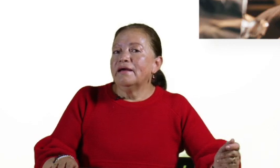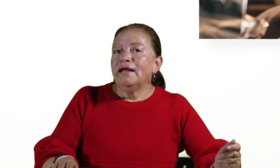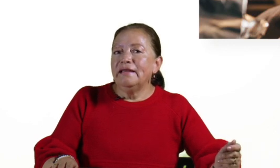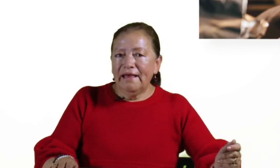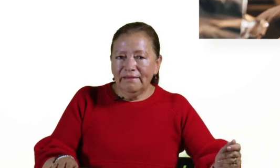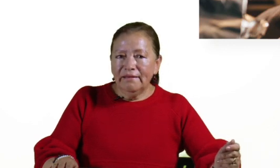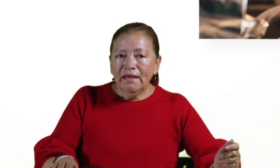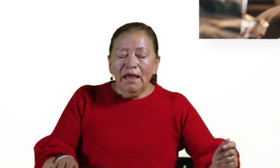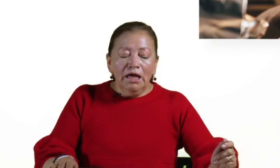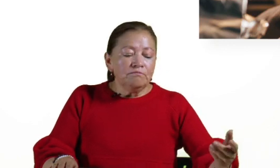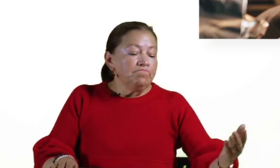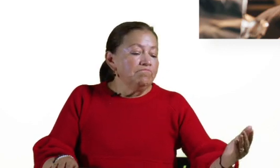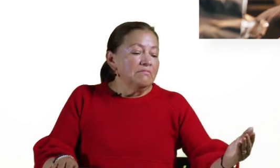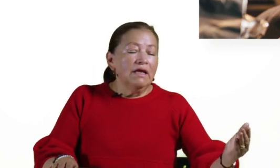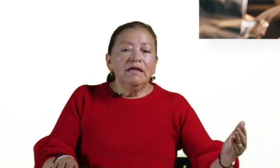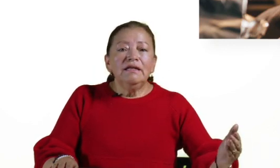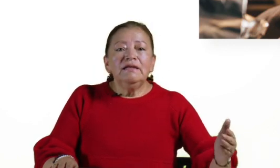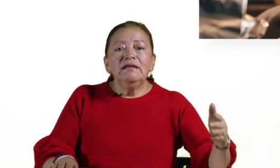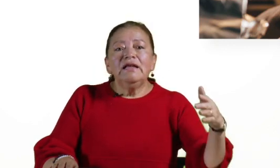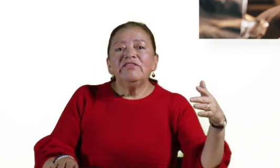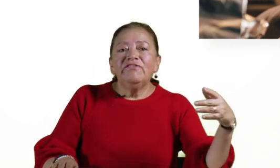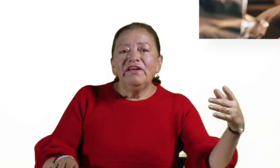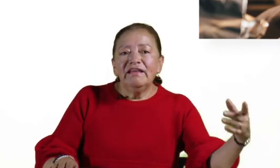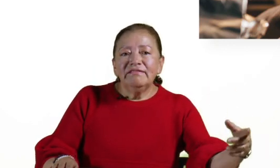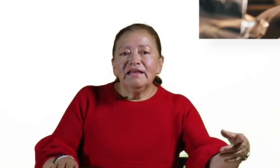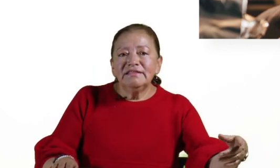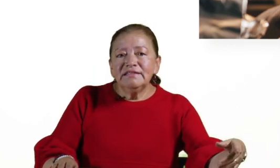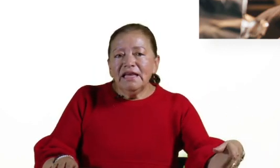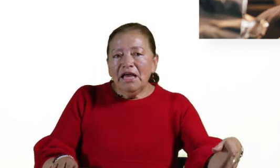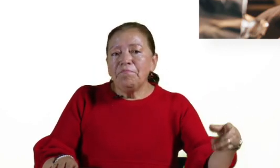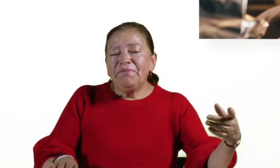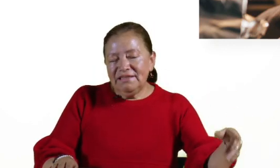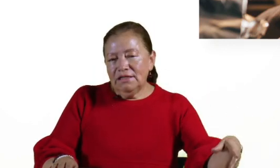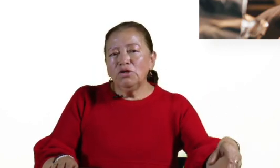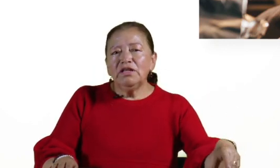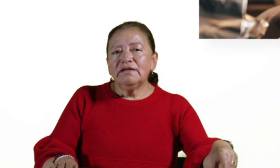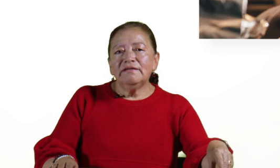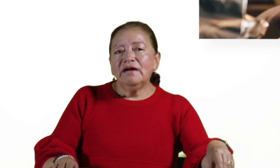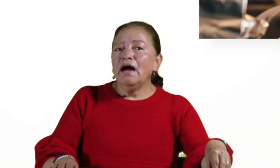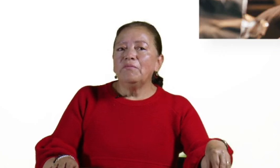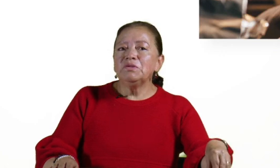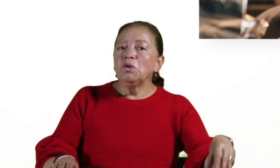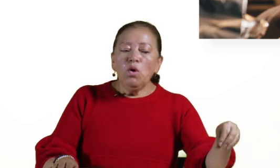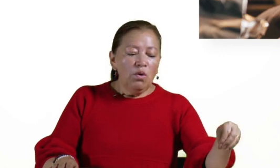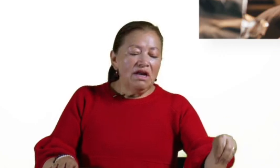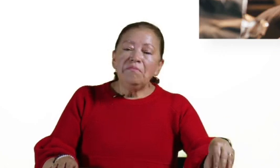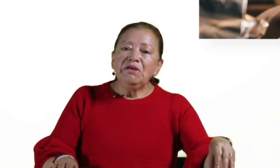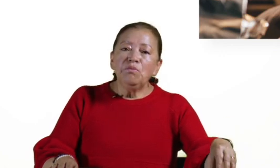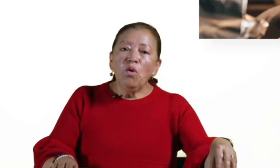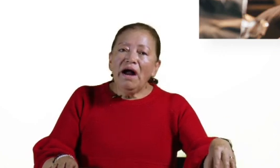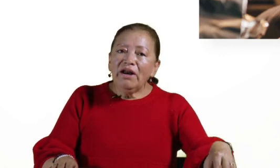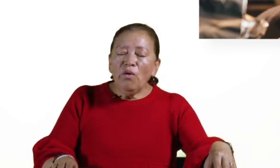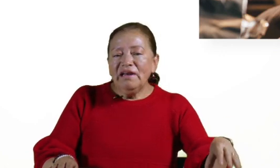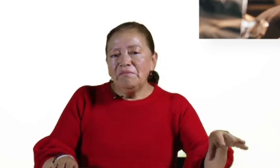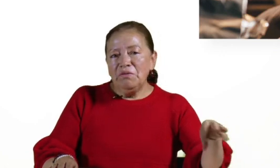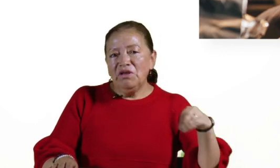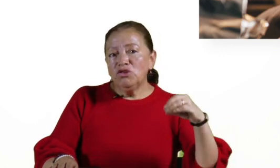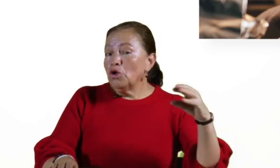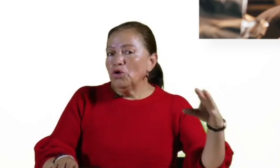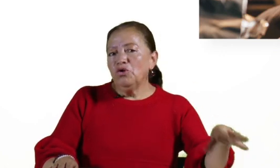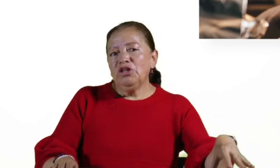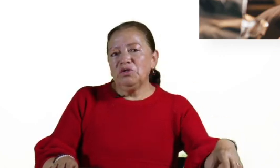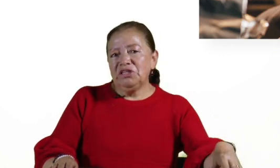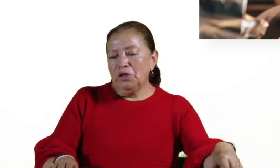la palabra calidad. En las diferentes empresas donde trabajamos, o en el mismo hogar o en el